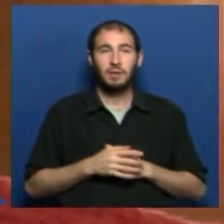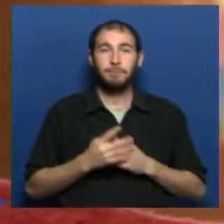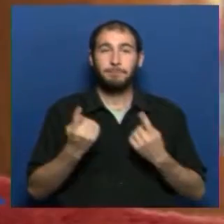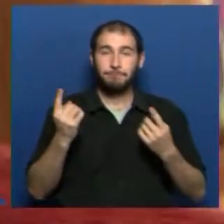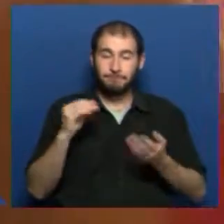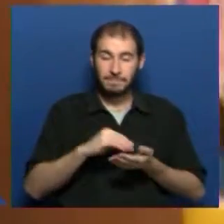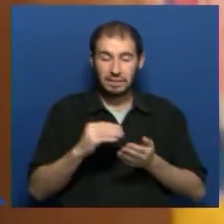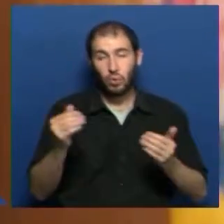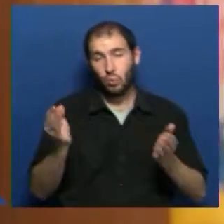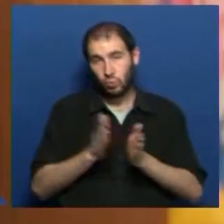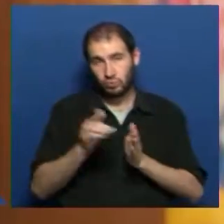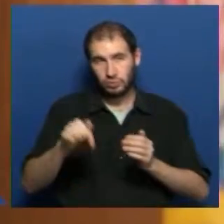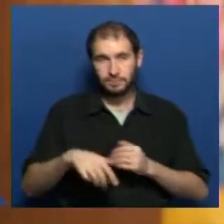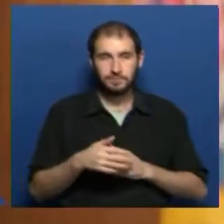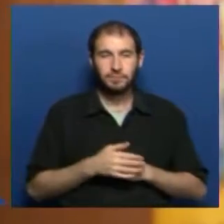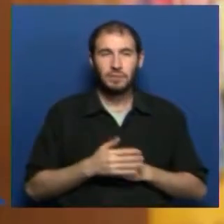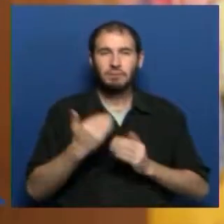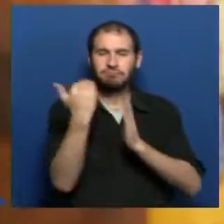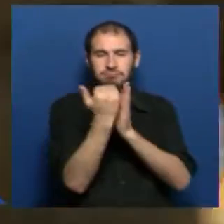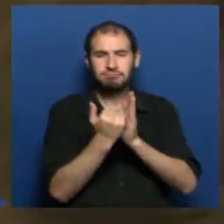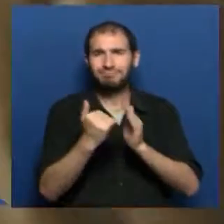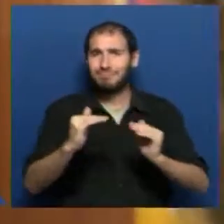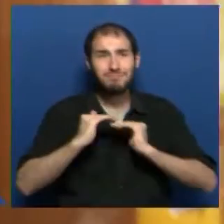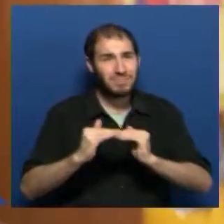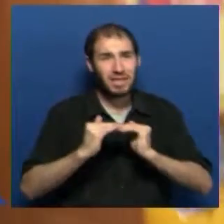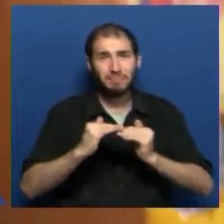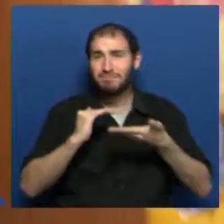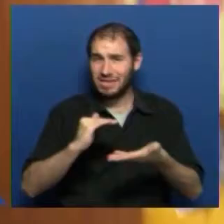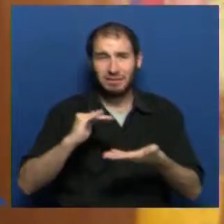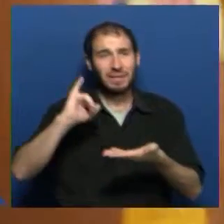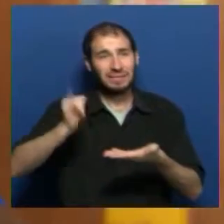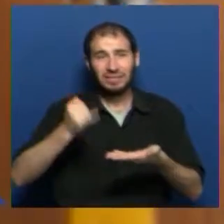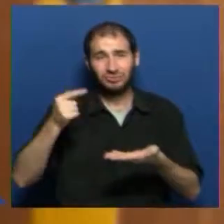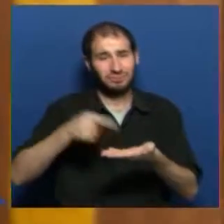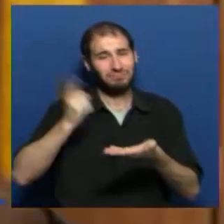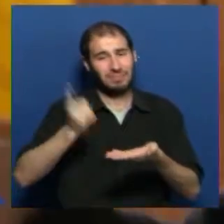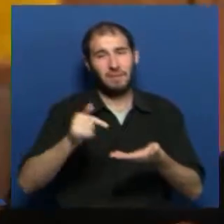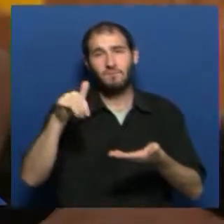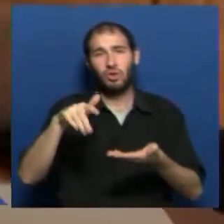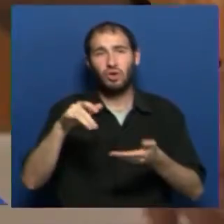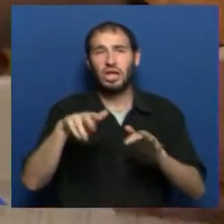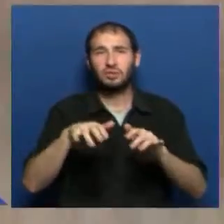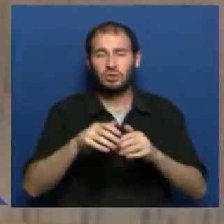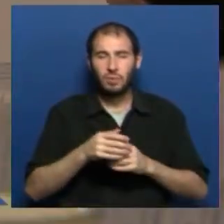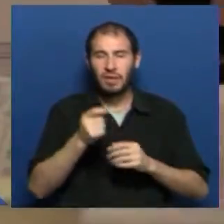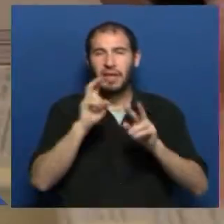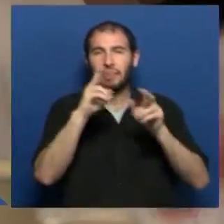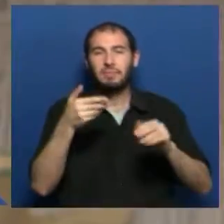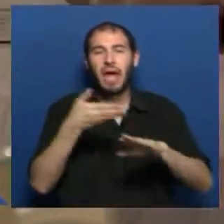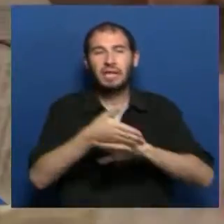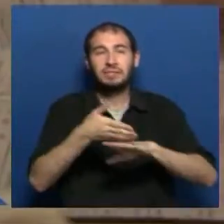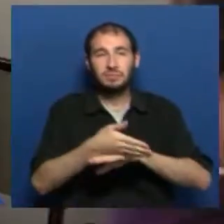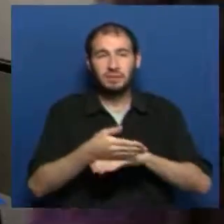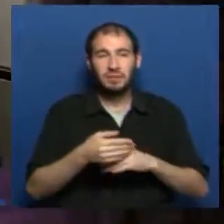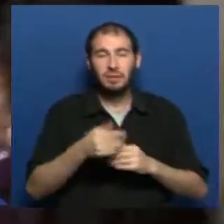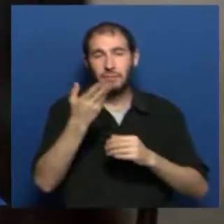aparte o acompañando a esto, hay algunas pautas mínimas que hay que fijar respecto al voto electrónico. El tema de la accesibilidad por